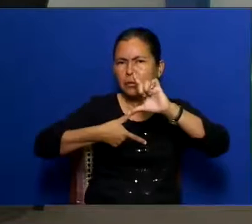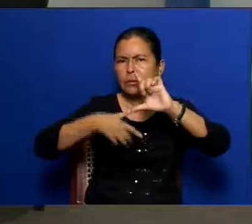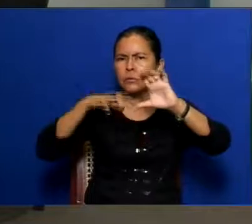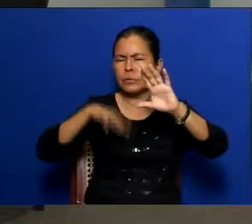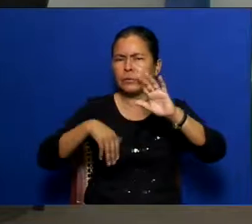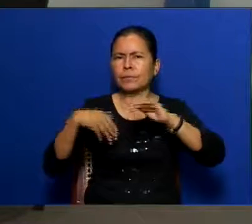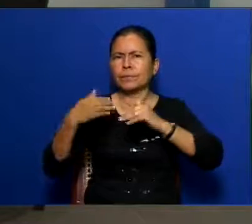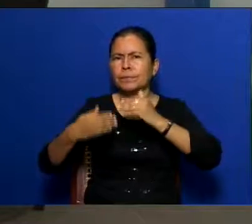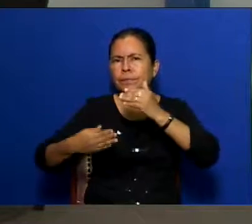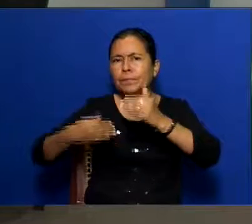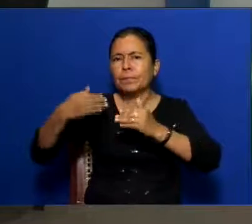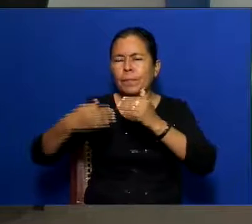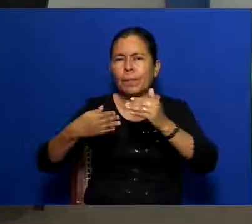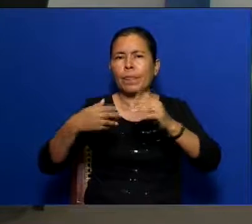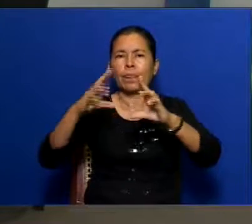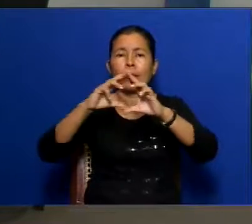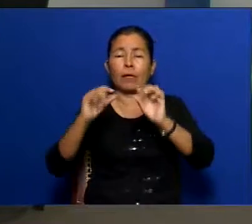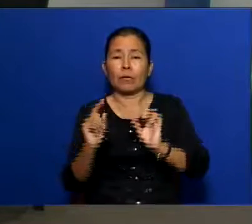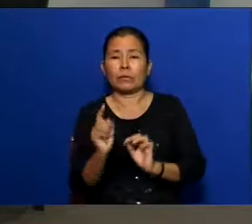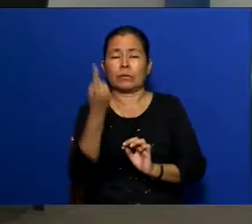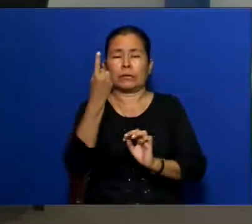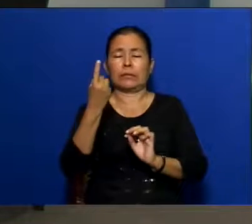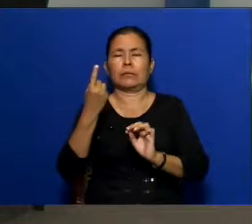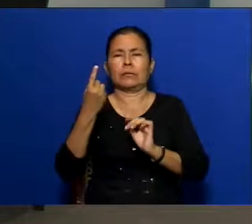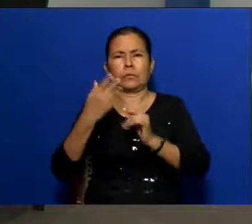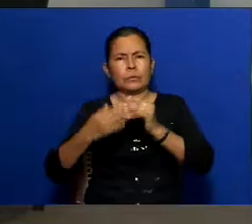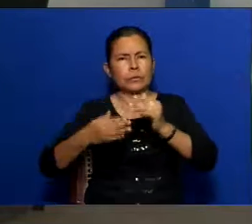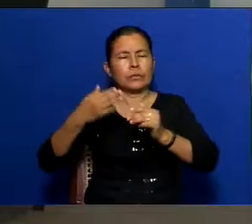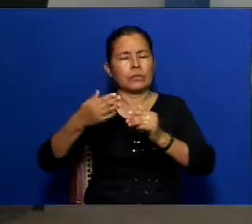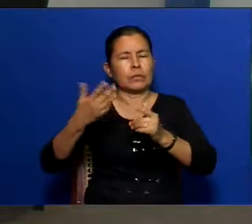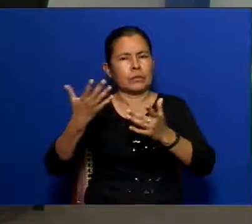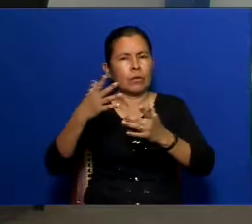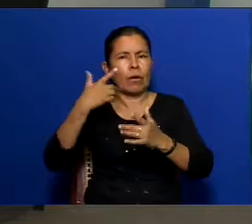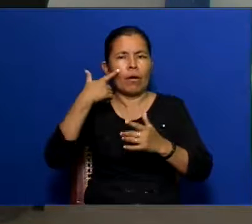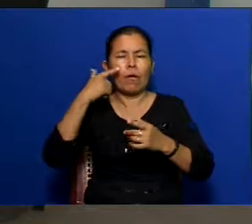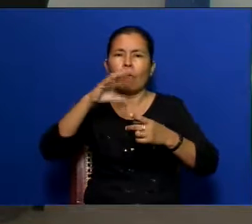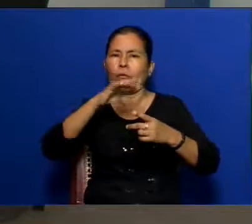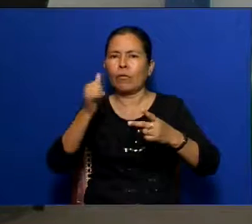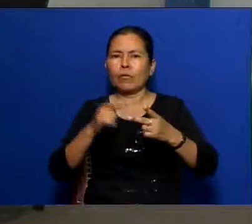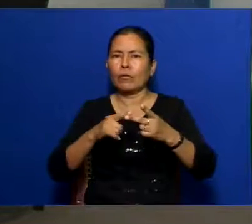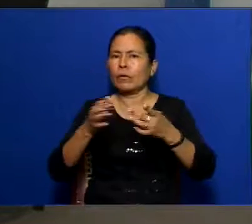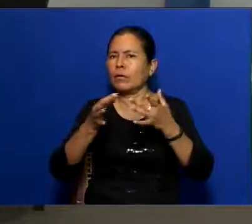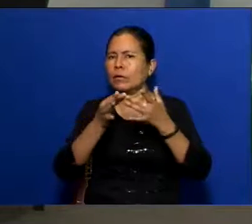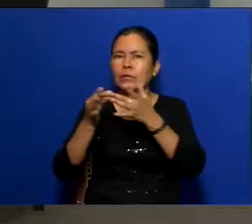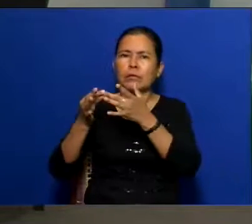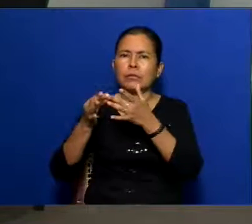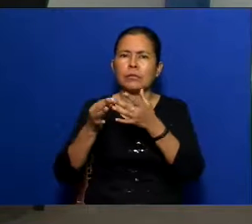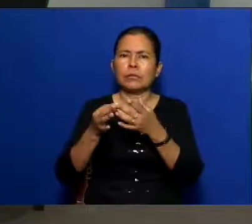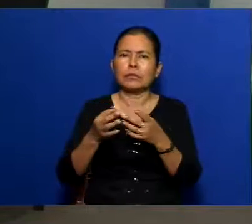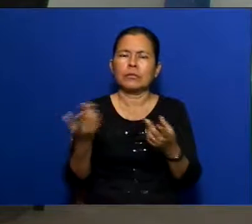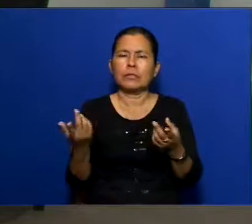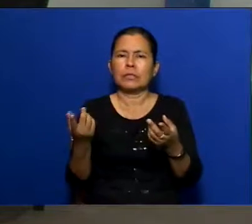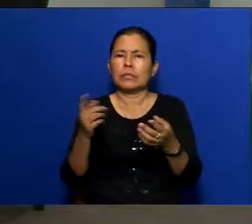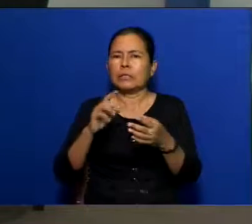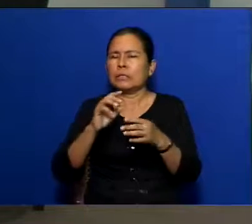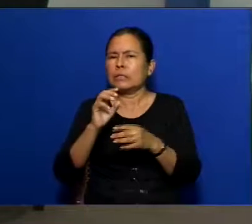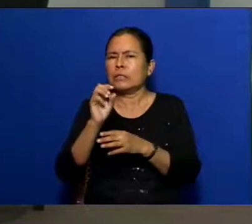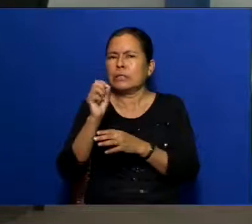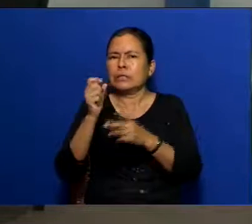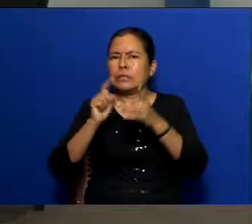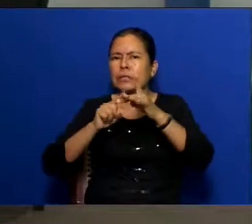y perfeccionando a otra especialidad que todavía es un poquito menos conocida, que es la